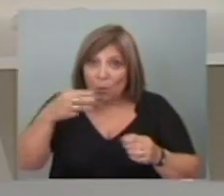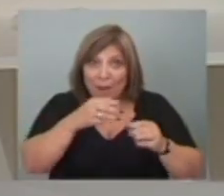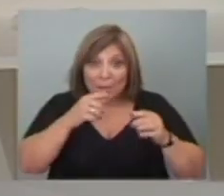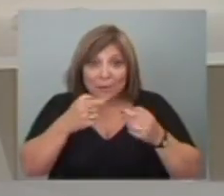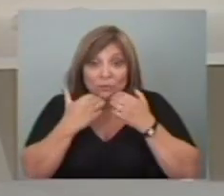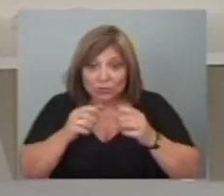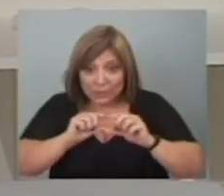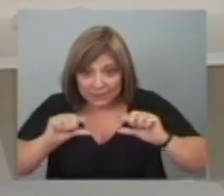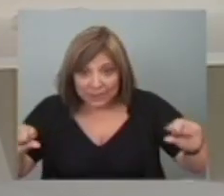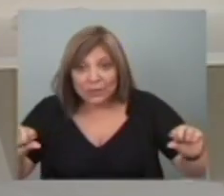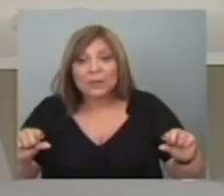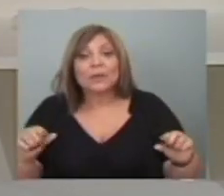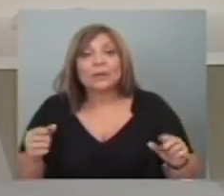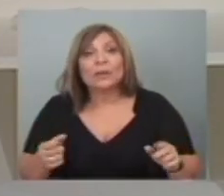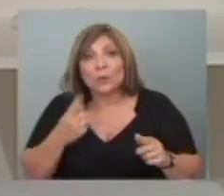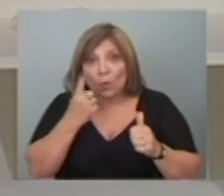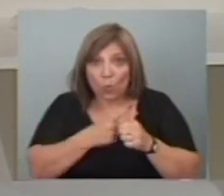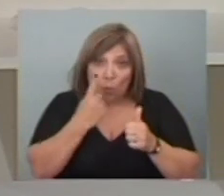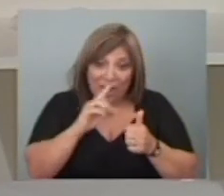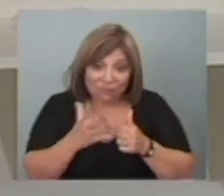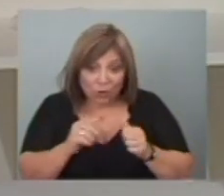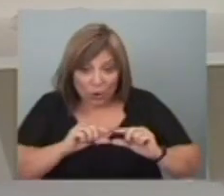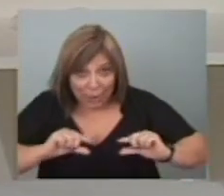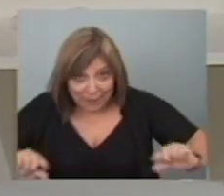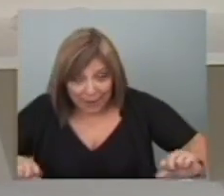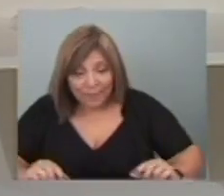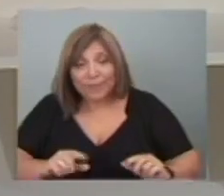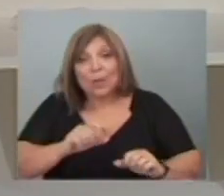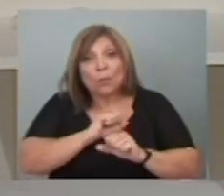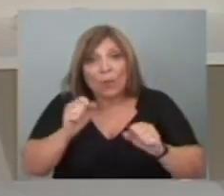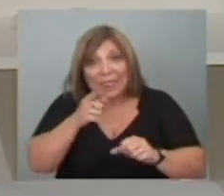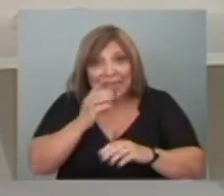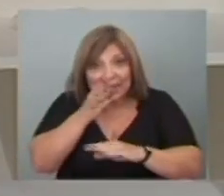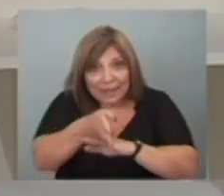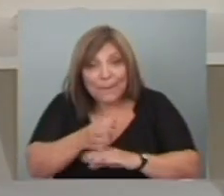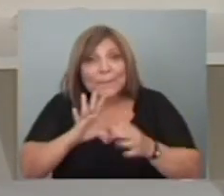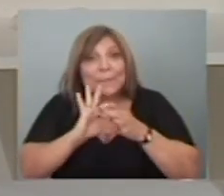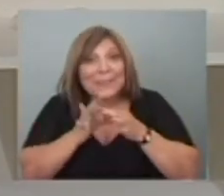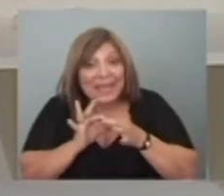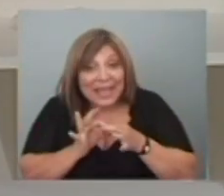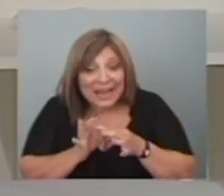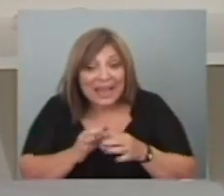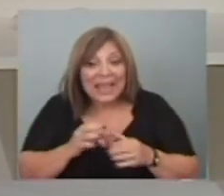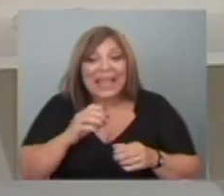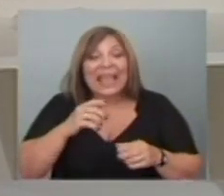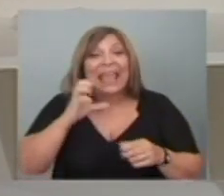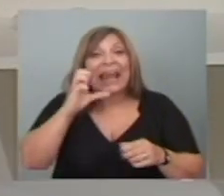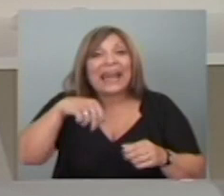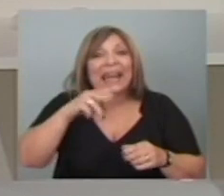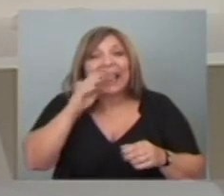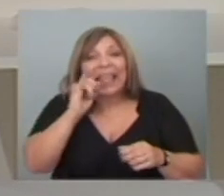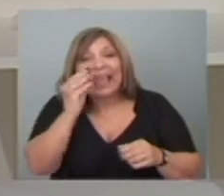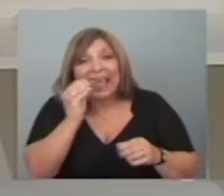sé si le están dando, eso es una forma. Puede ir los miércoles Enrique Dodó, 18:36,